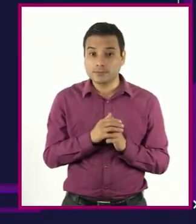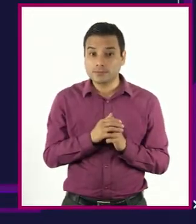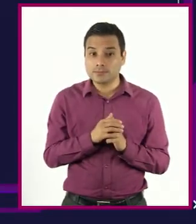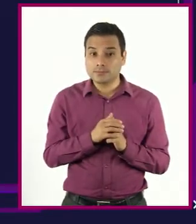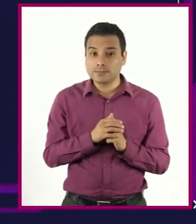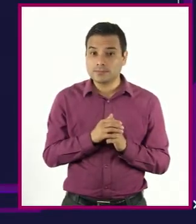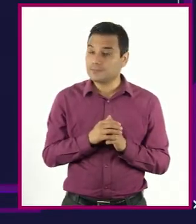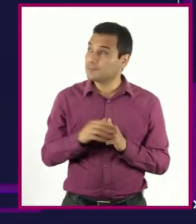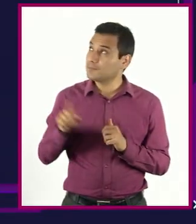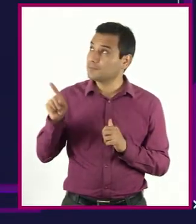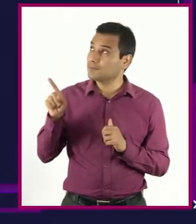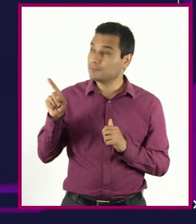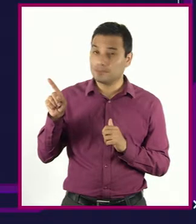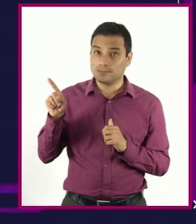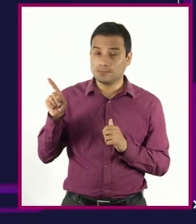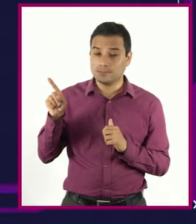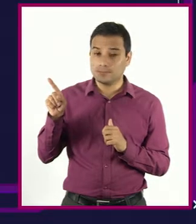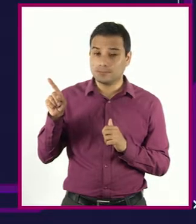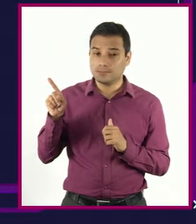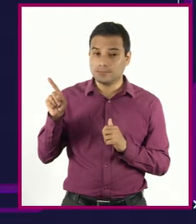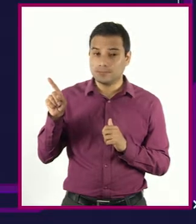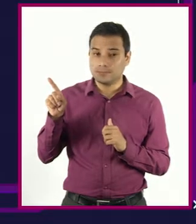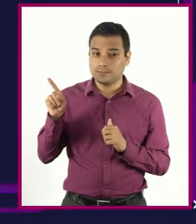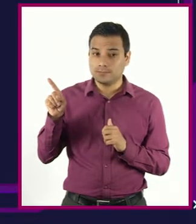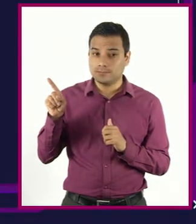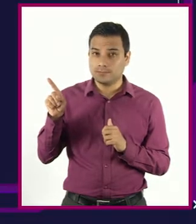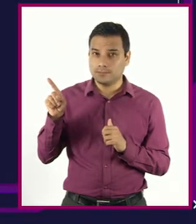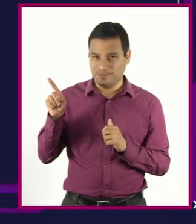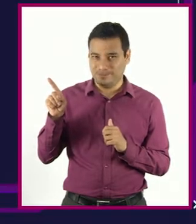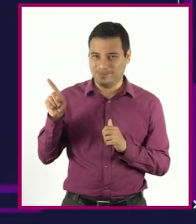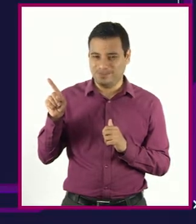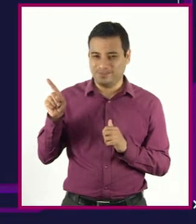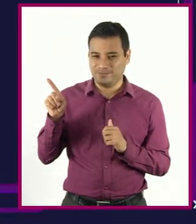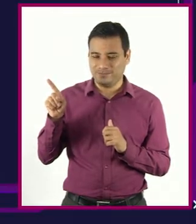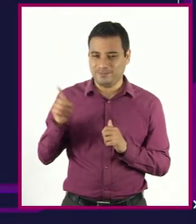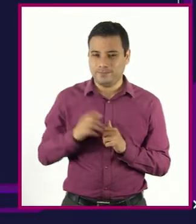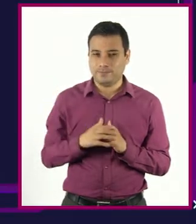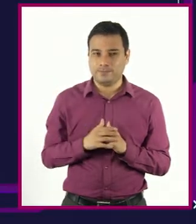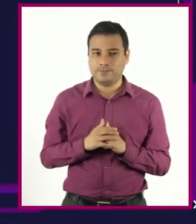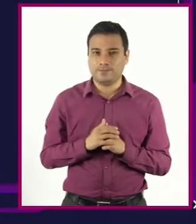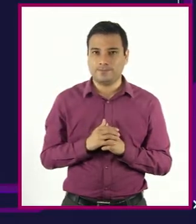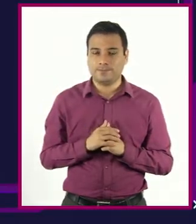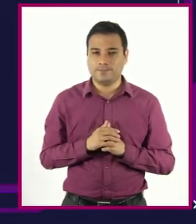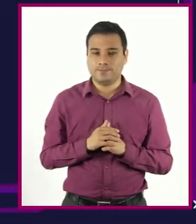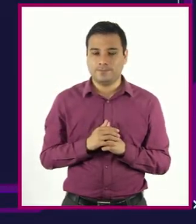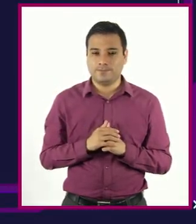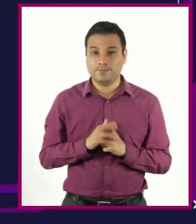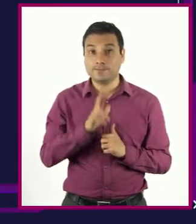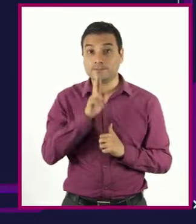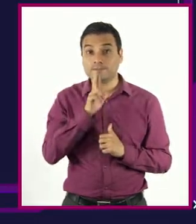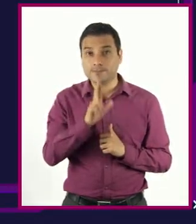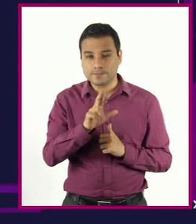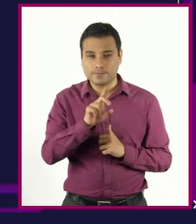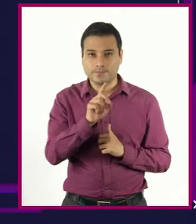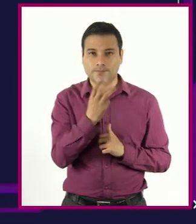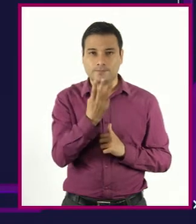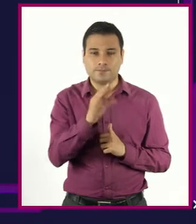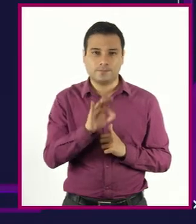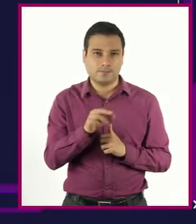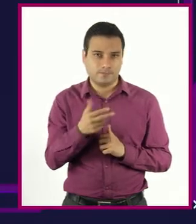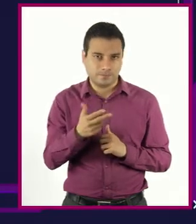11 dieciséisavos se multiplica por 3 tercios, igual a 33 48avos.